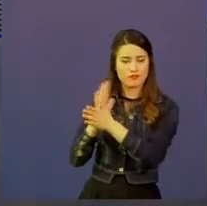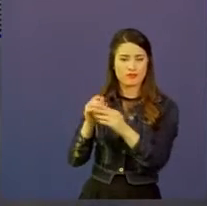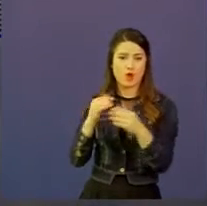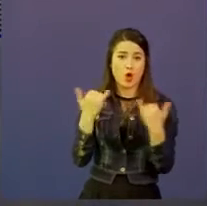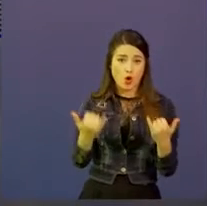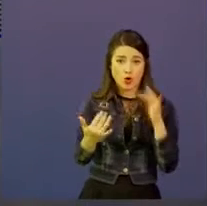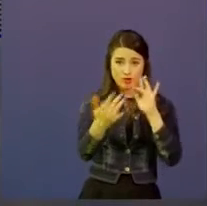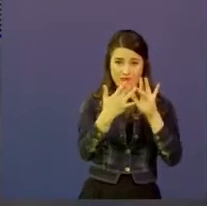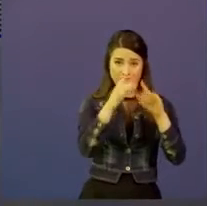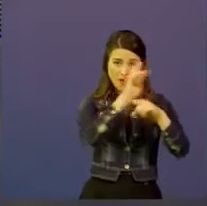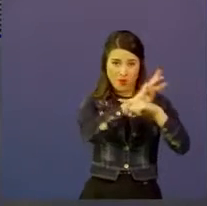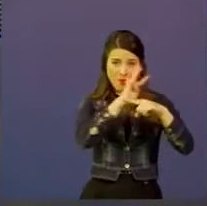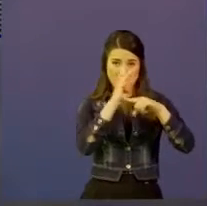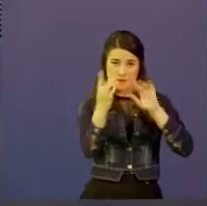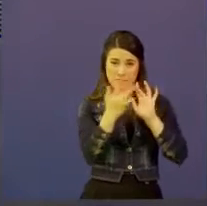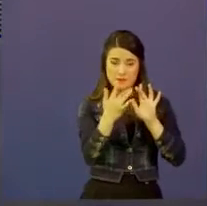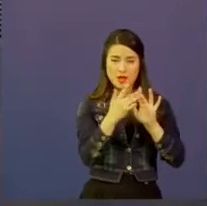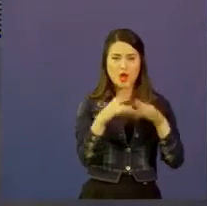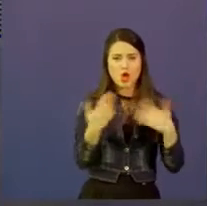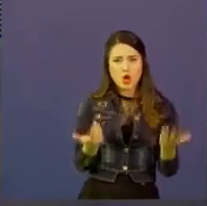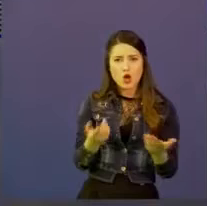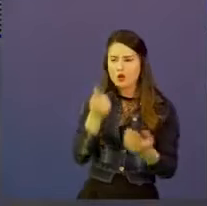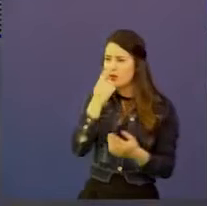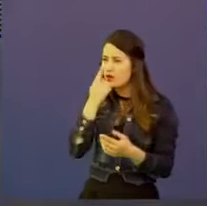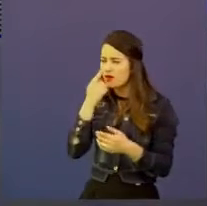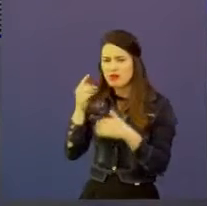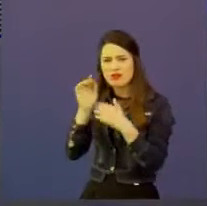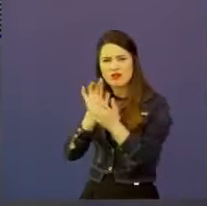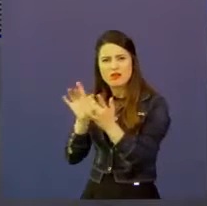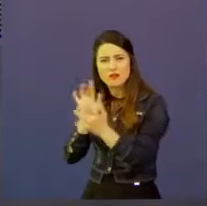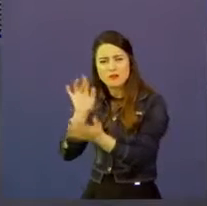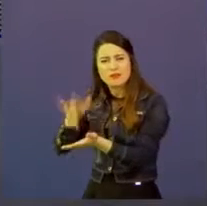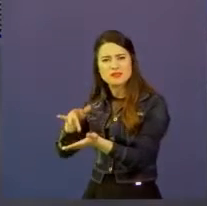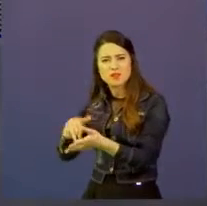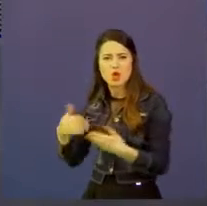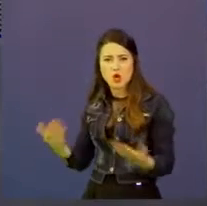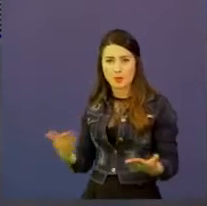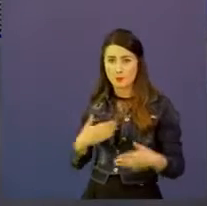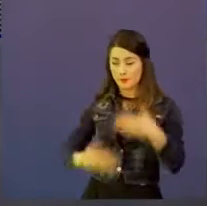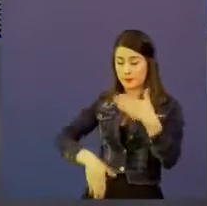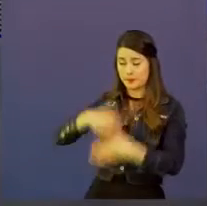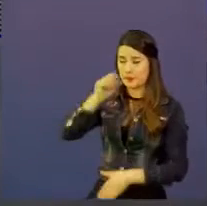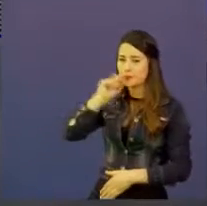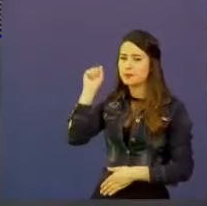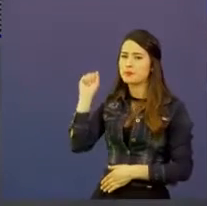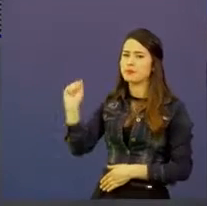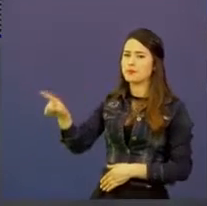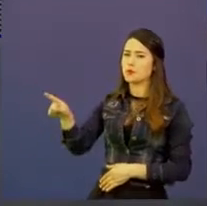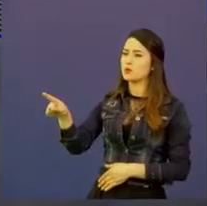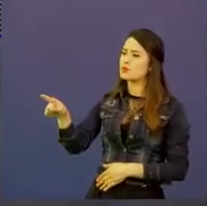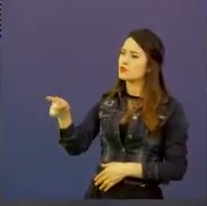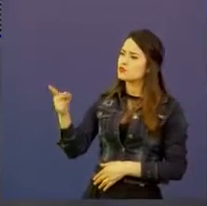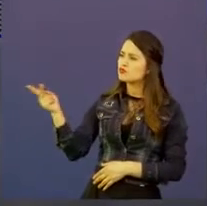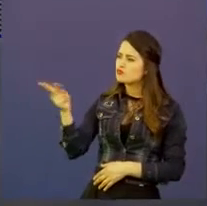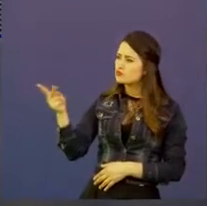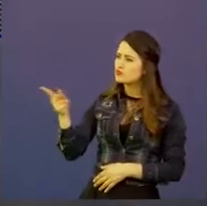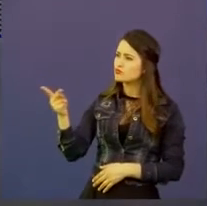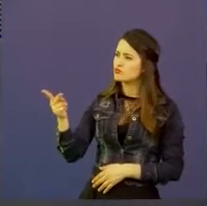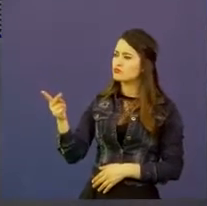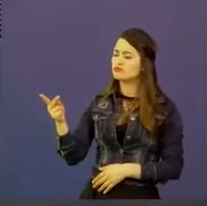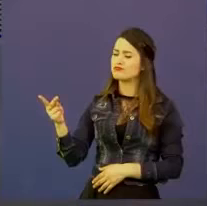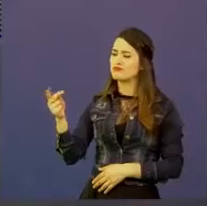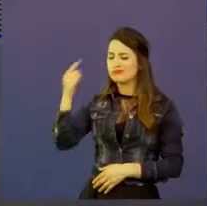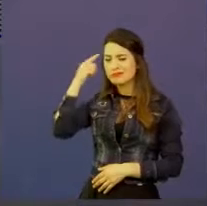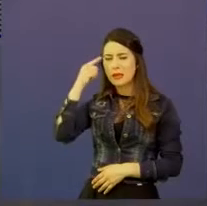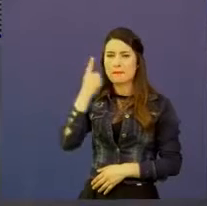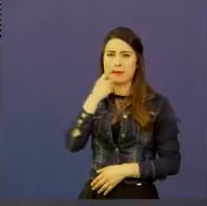el día de hoy. Entonces quisiera que arrancáramos con esa primera pregunta y cuál es el rol que ustedes consideran deben desempeñar los